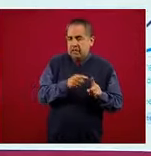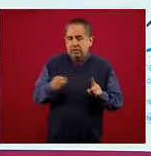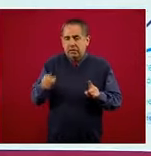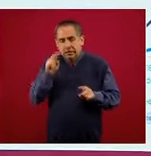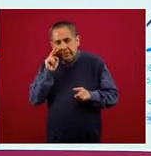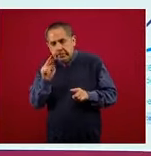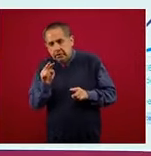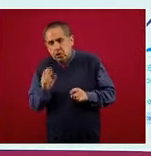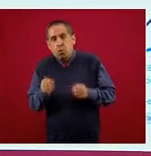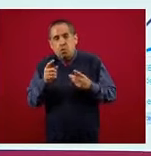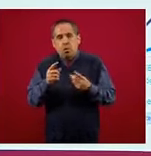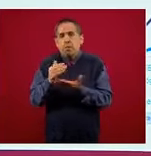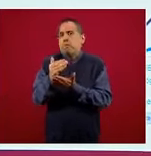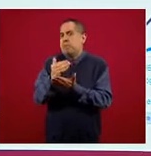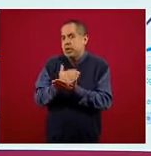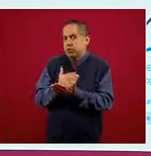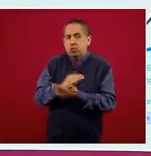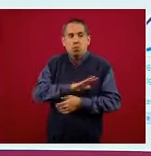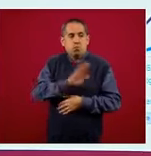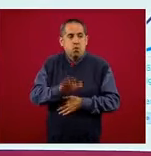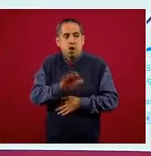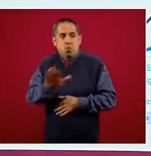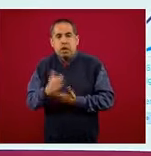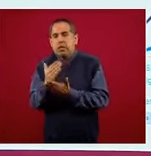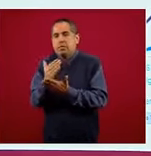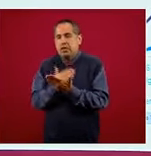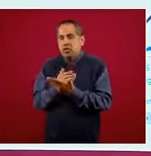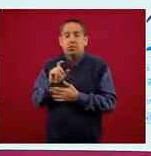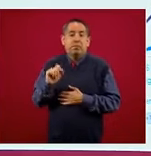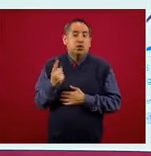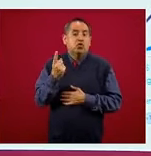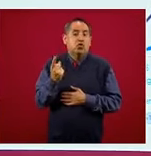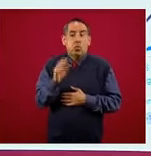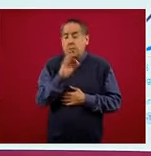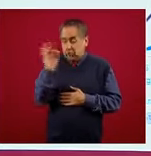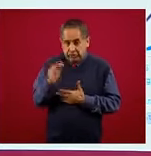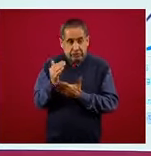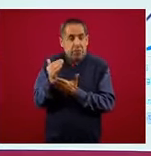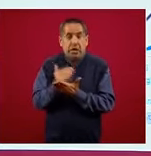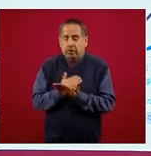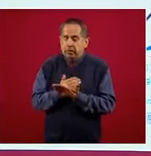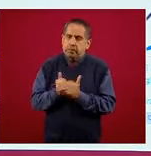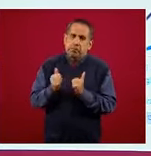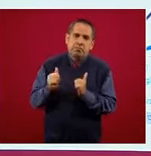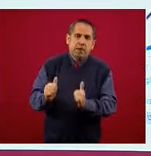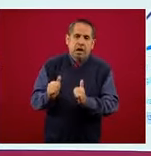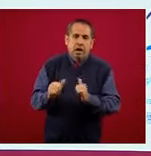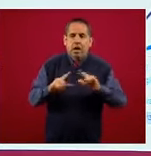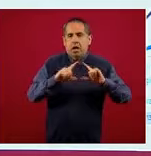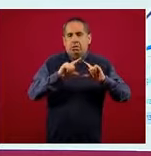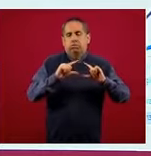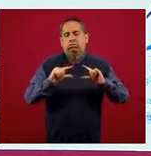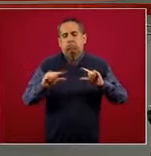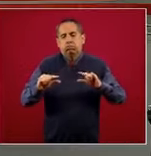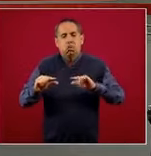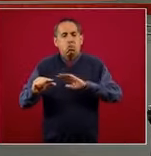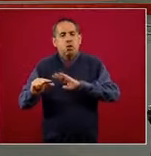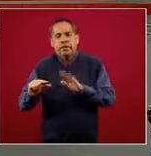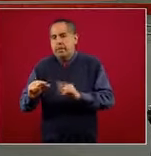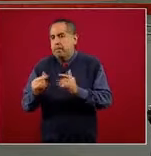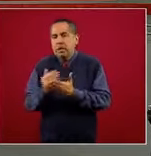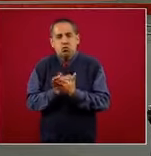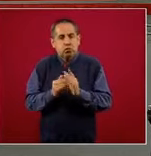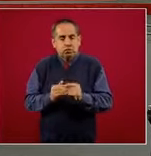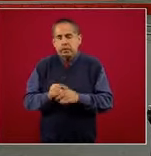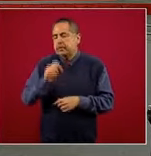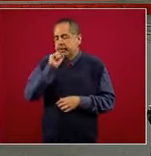se observa una reducción de menos 21% en la ocurrencia de las defunciones. También tenemos el